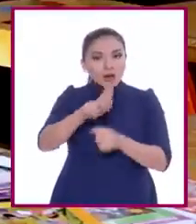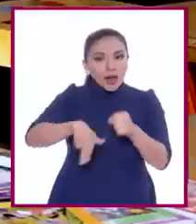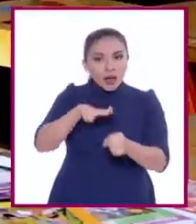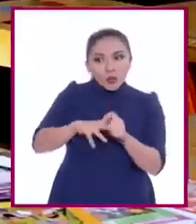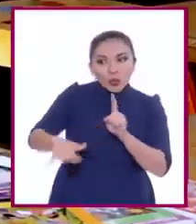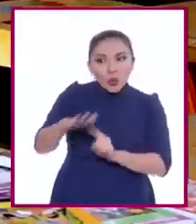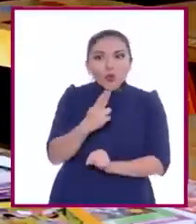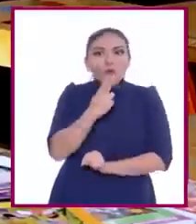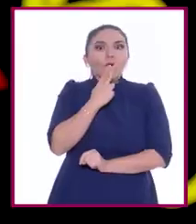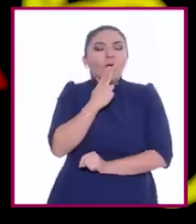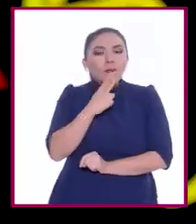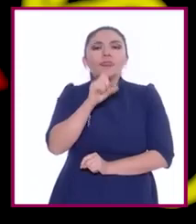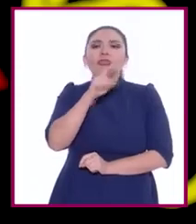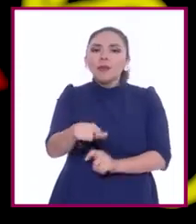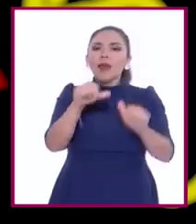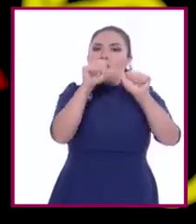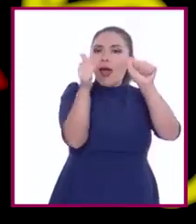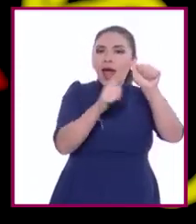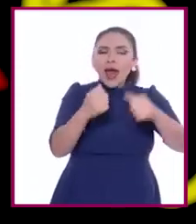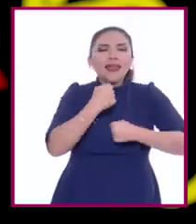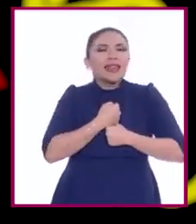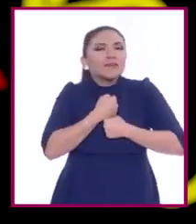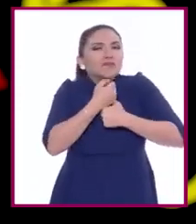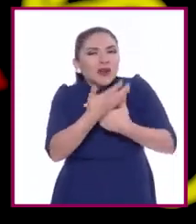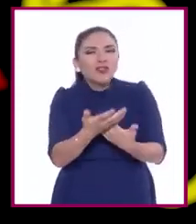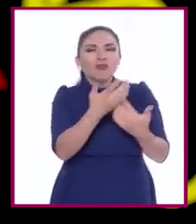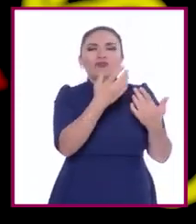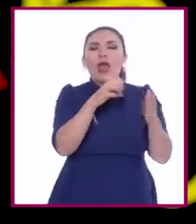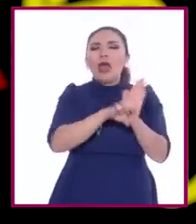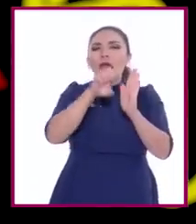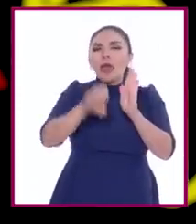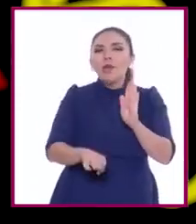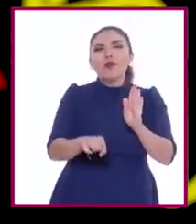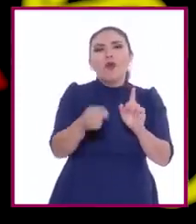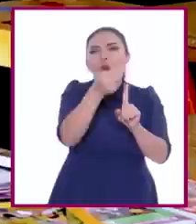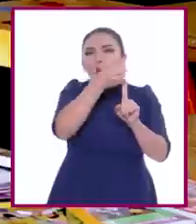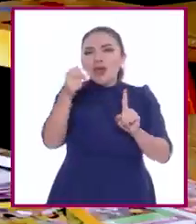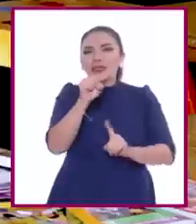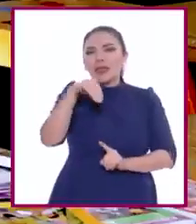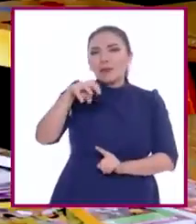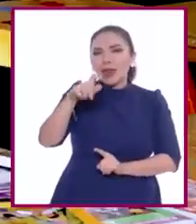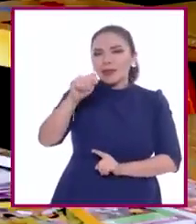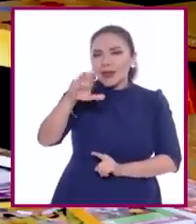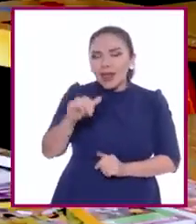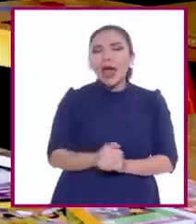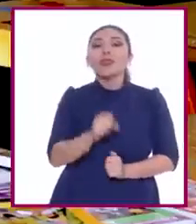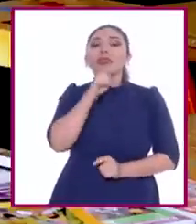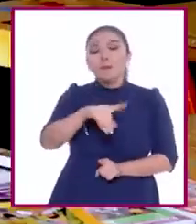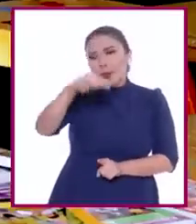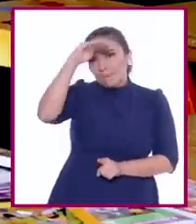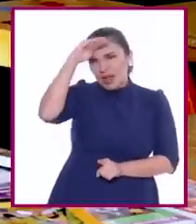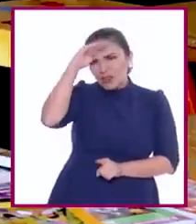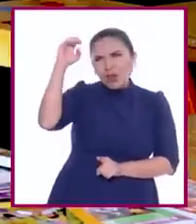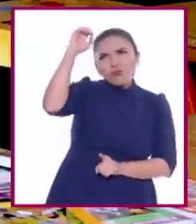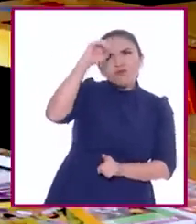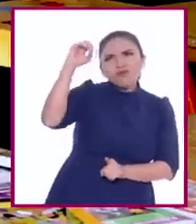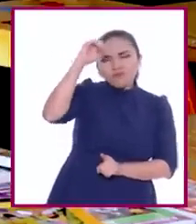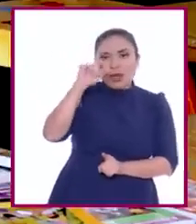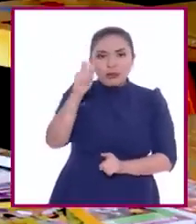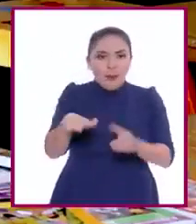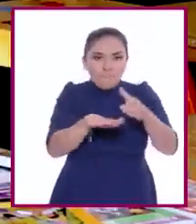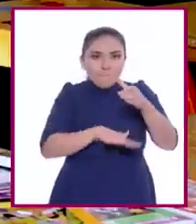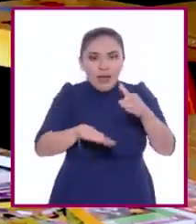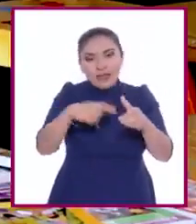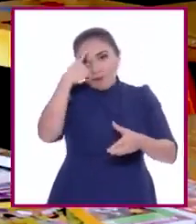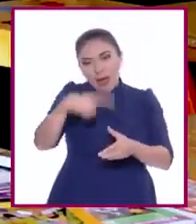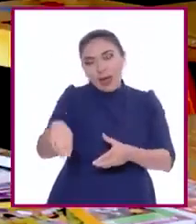la naturaleza, desde las artes y expresiones artísticas como la simetría, desde el pensamiento crítico, que es la base